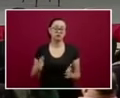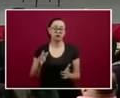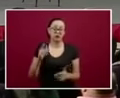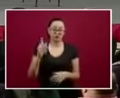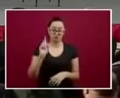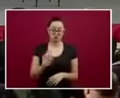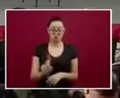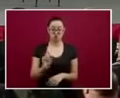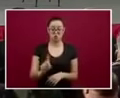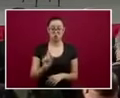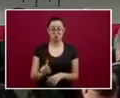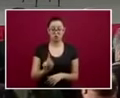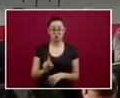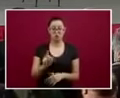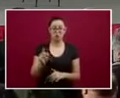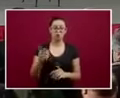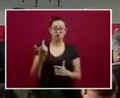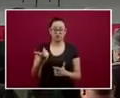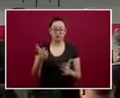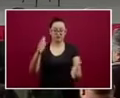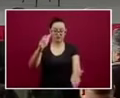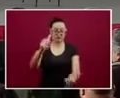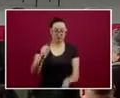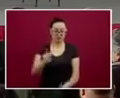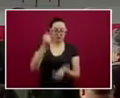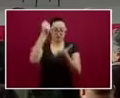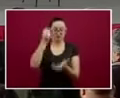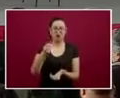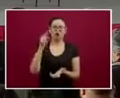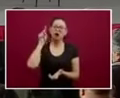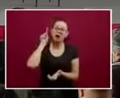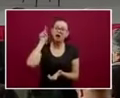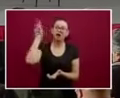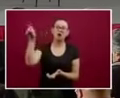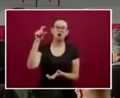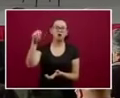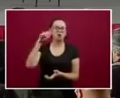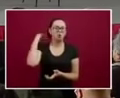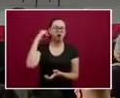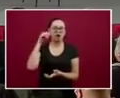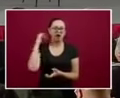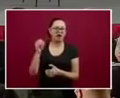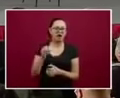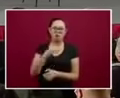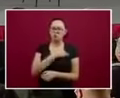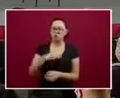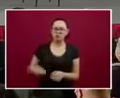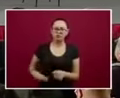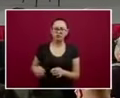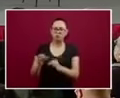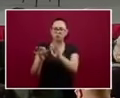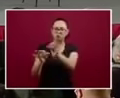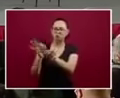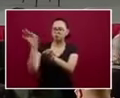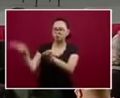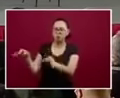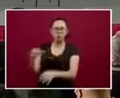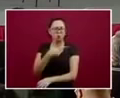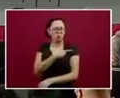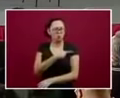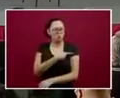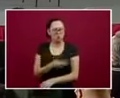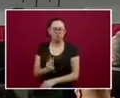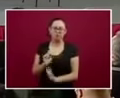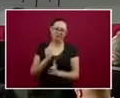Y en todos los gobiernos, aún en este, hay gente muy comprometida que está haciendo cosas increíbles, como lo que está haciendo la Unidad